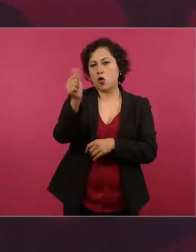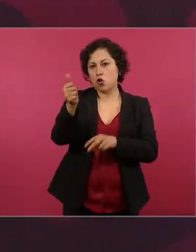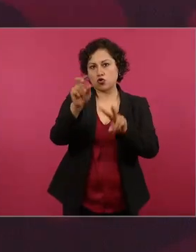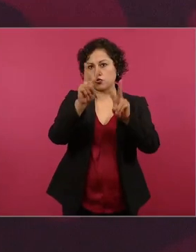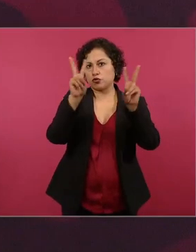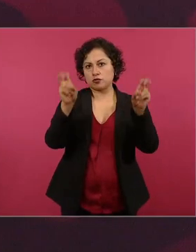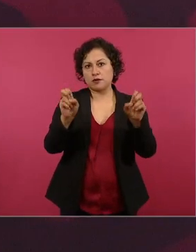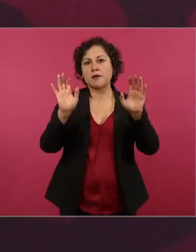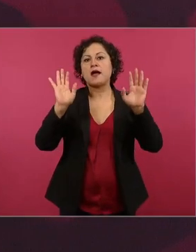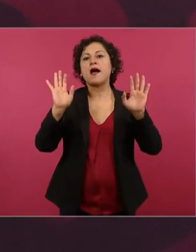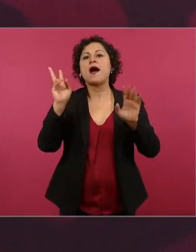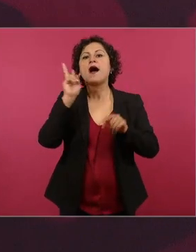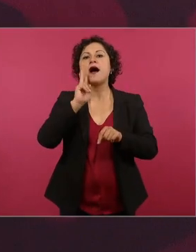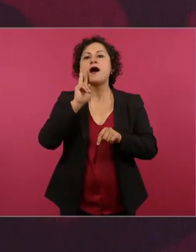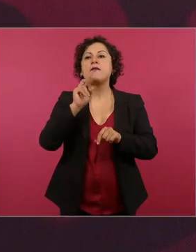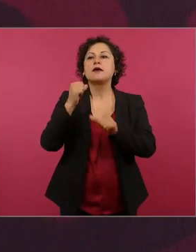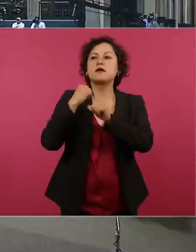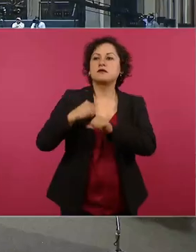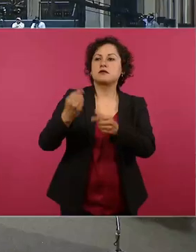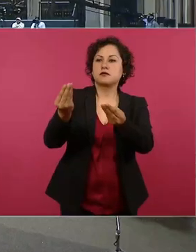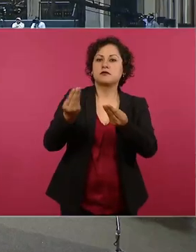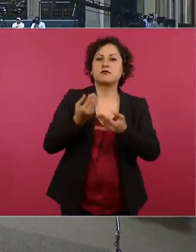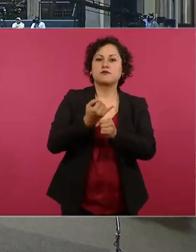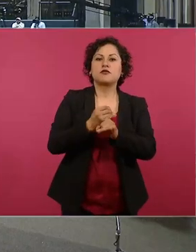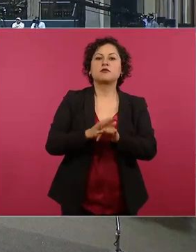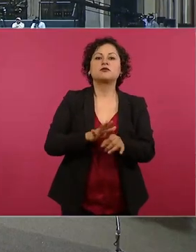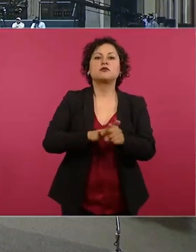qué informe tienen, ¿no?